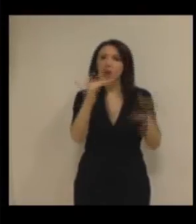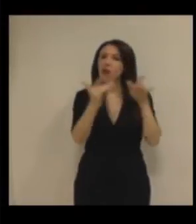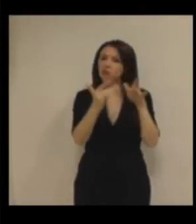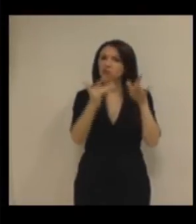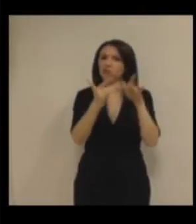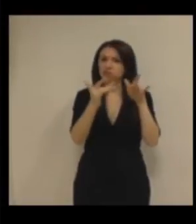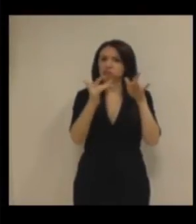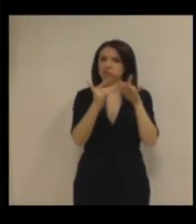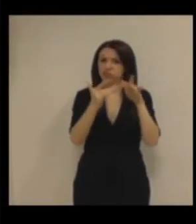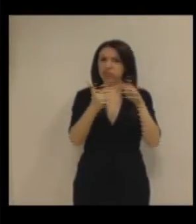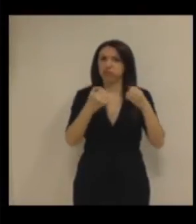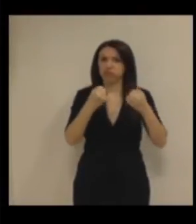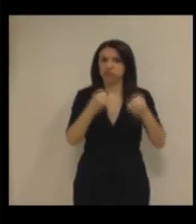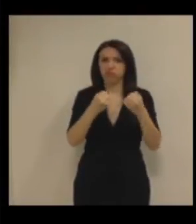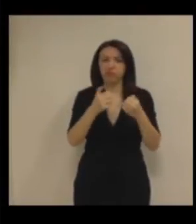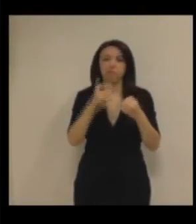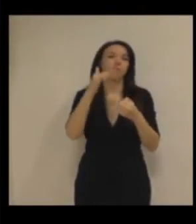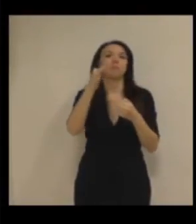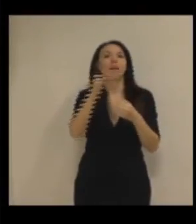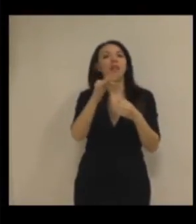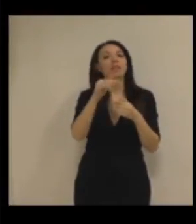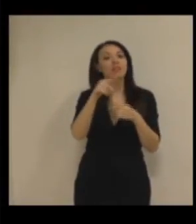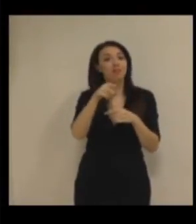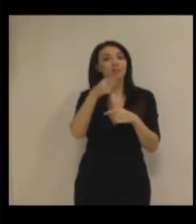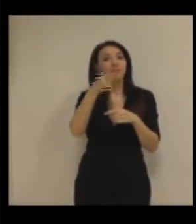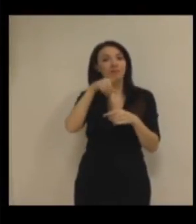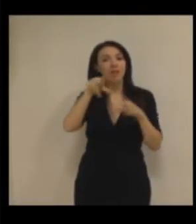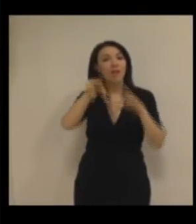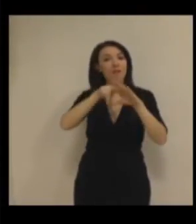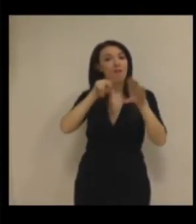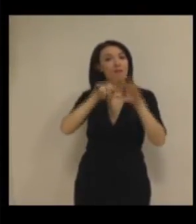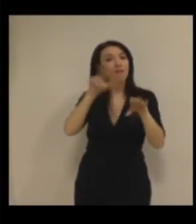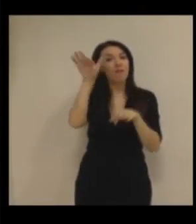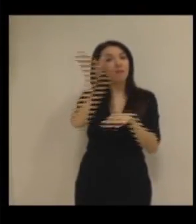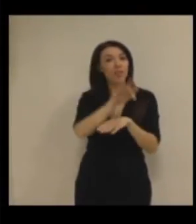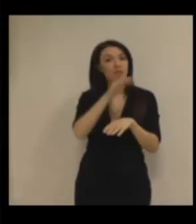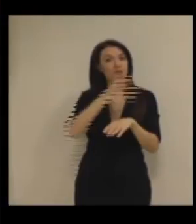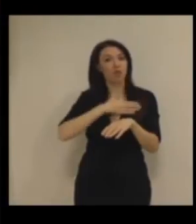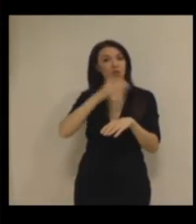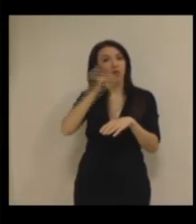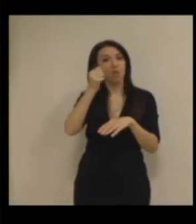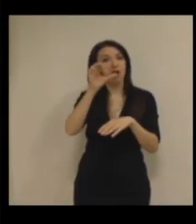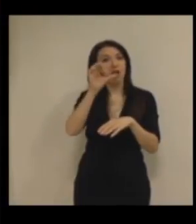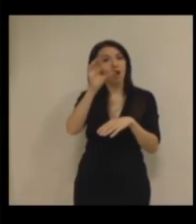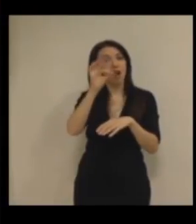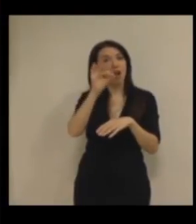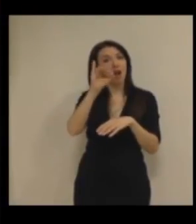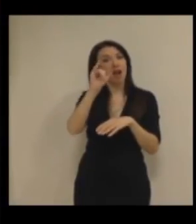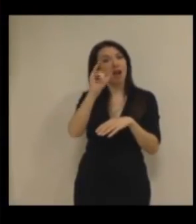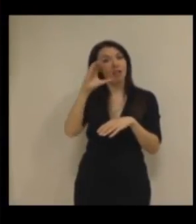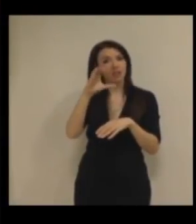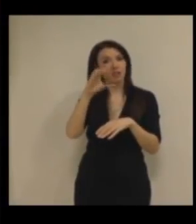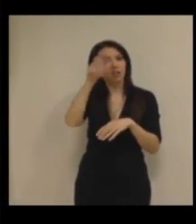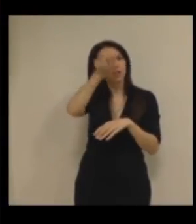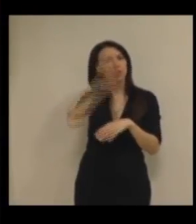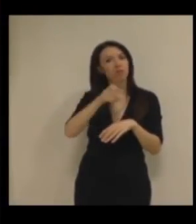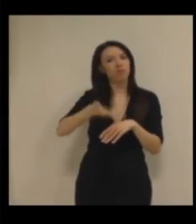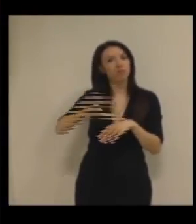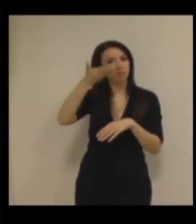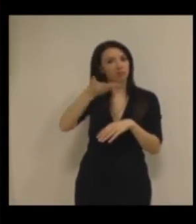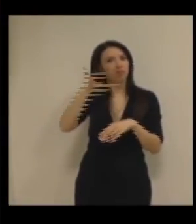estrecha. De hecho, en el vídeo que se ha hecho de ASTIC, pues también aparece una persona clave